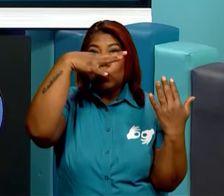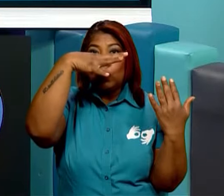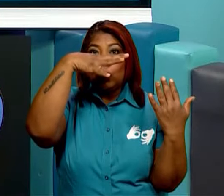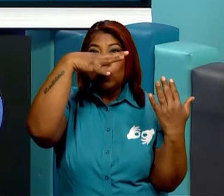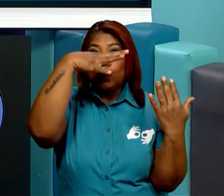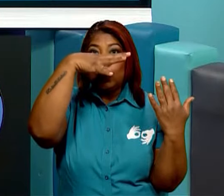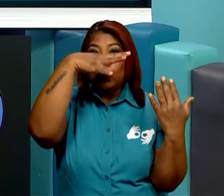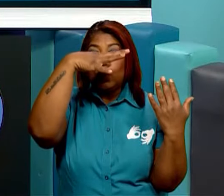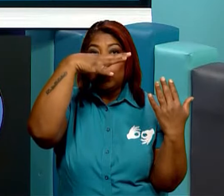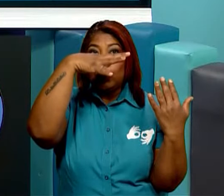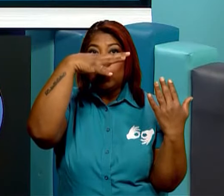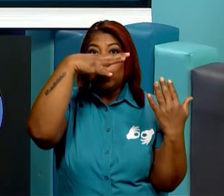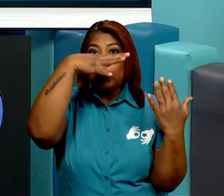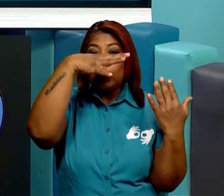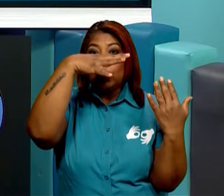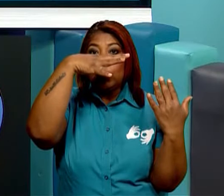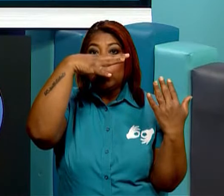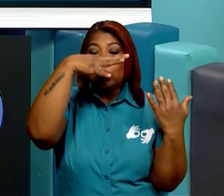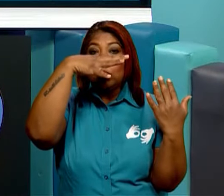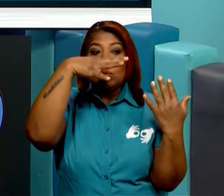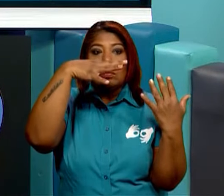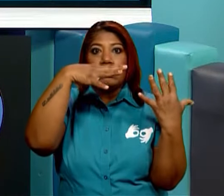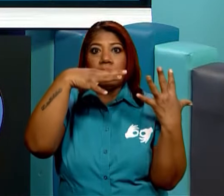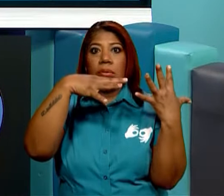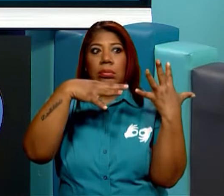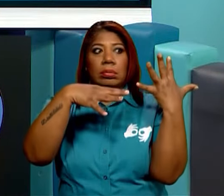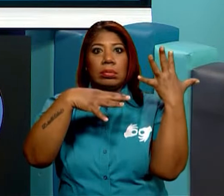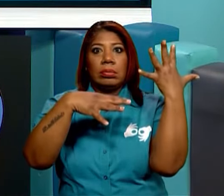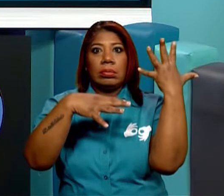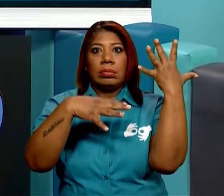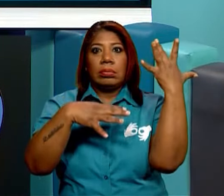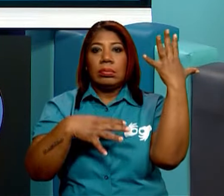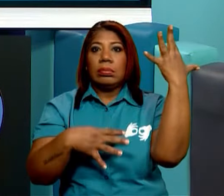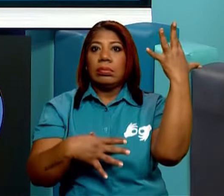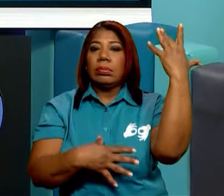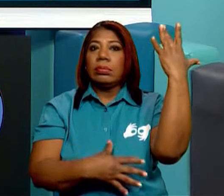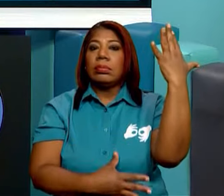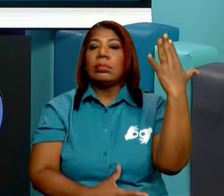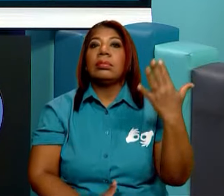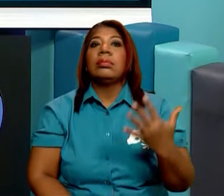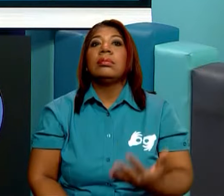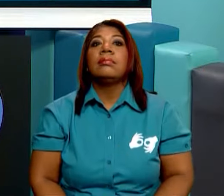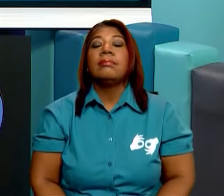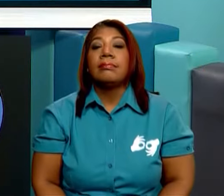energía, sus hojitas reciben toda esa energía y comienza la clorofila a